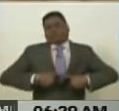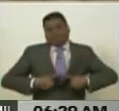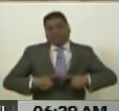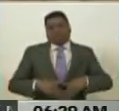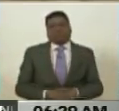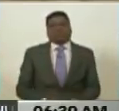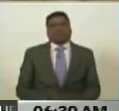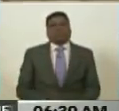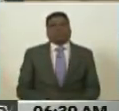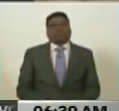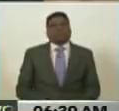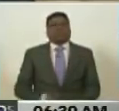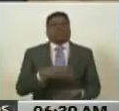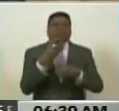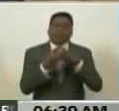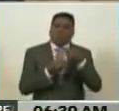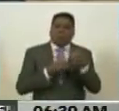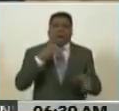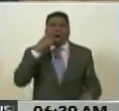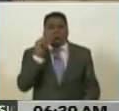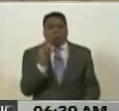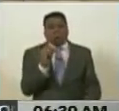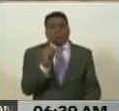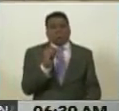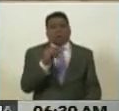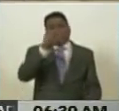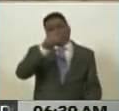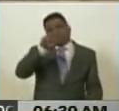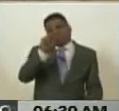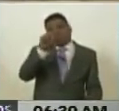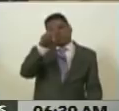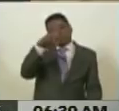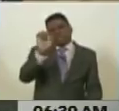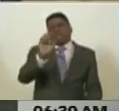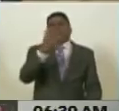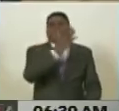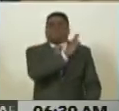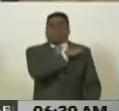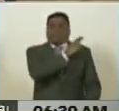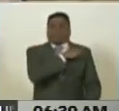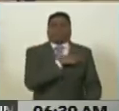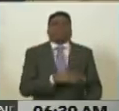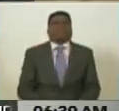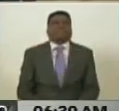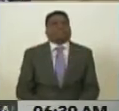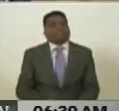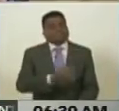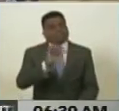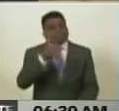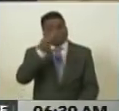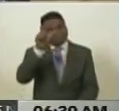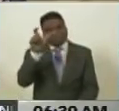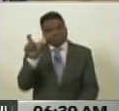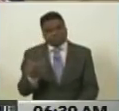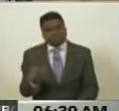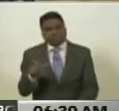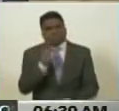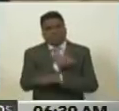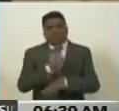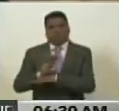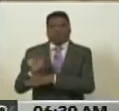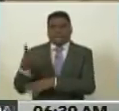compatriota William Contreras desde el Sunde y como lo tenemos que hacer nosotros. Tenemos incluso inspectores del SUNDE que vienen de la clase obrera y que se ocupan precisamente de la protección